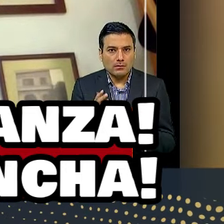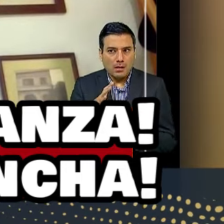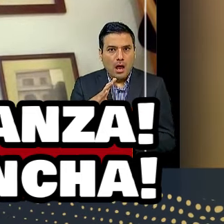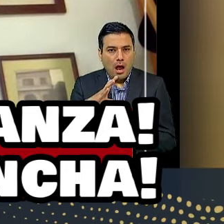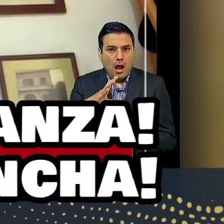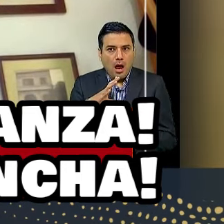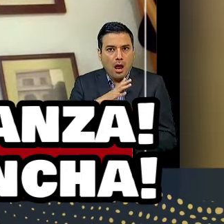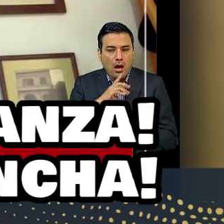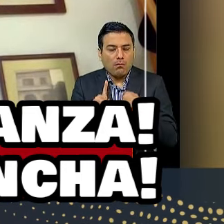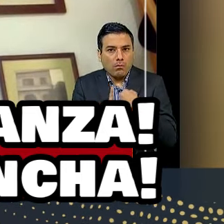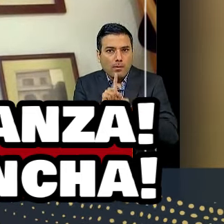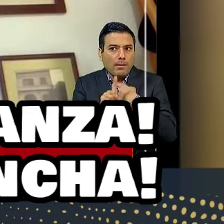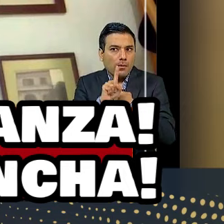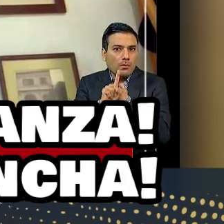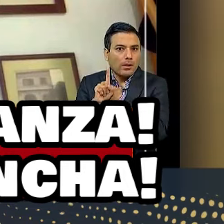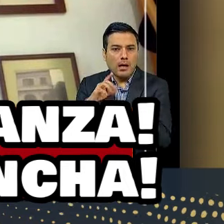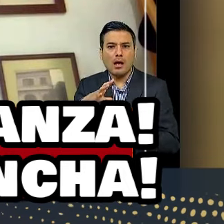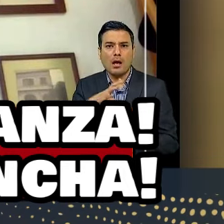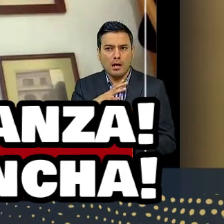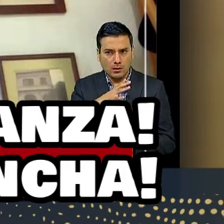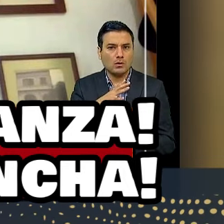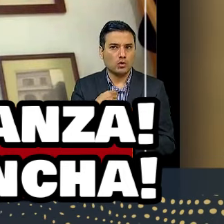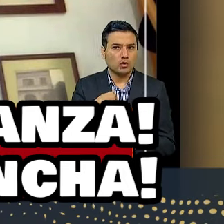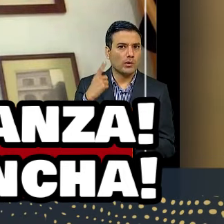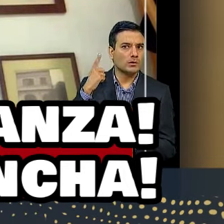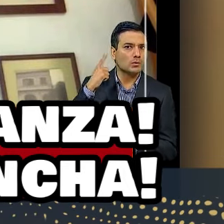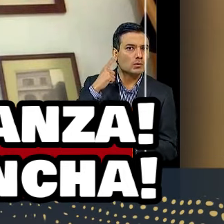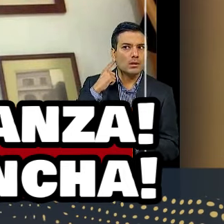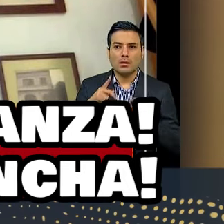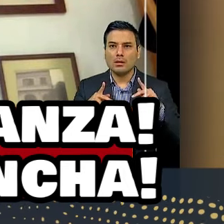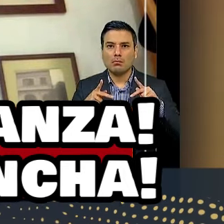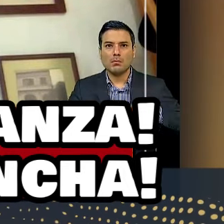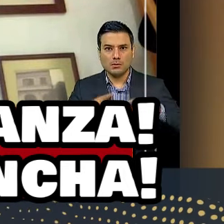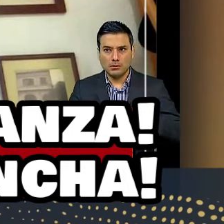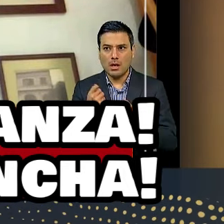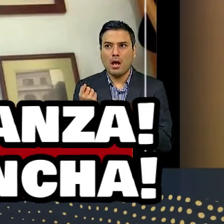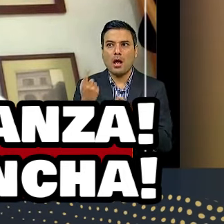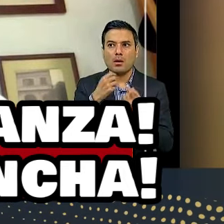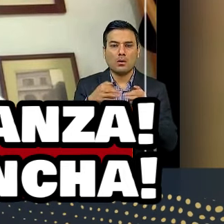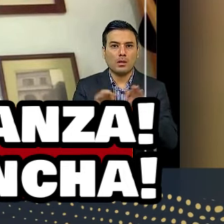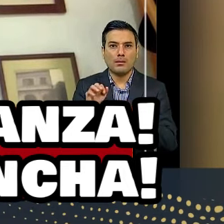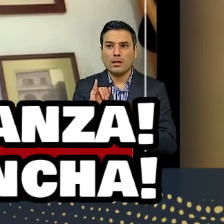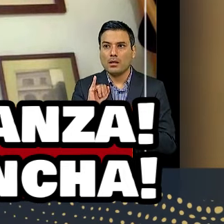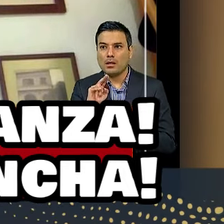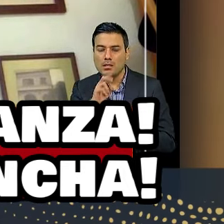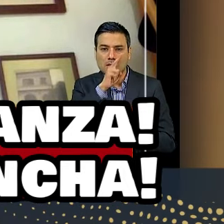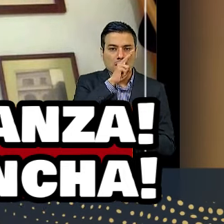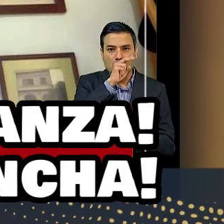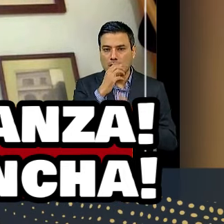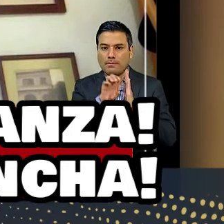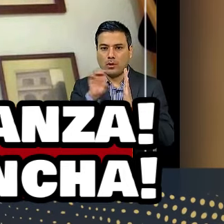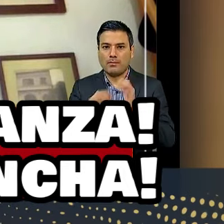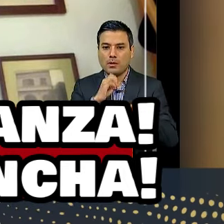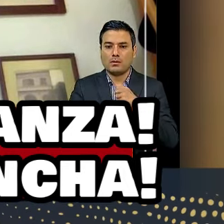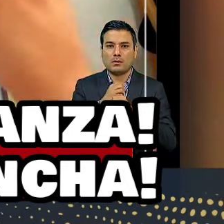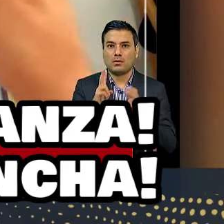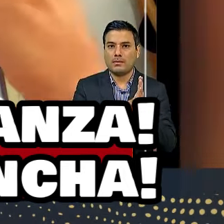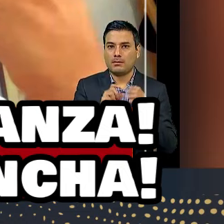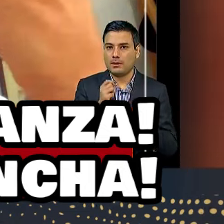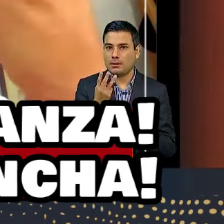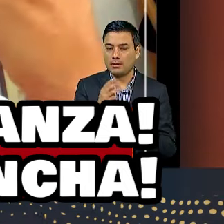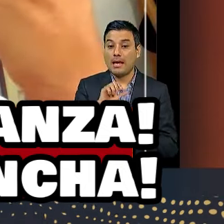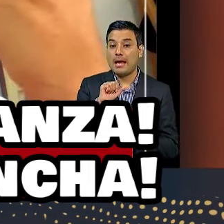y en condición de amenaza yo he escuchado comentarios de algunos de los monitoristas eh No omito mencionar por ejemplo que en 2023